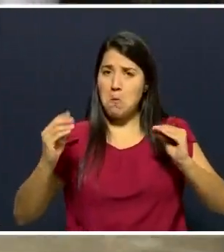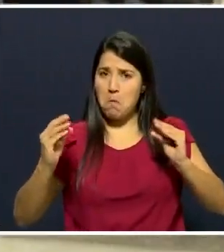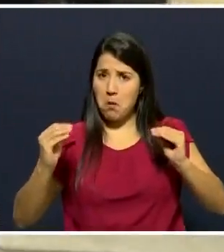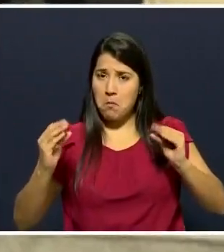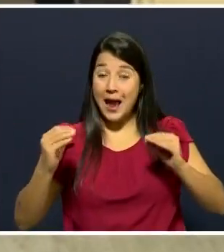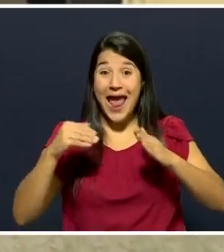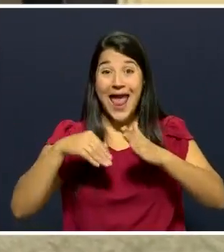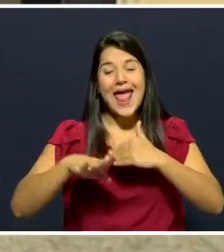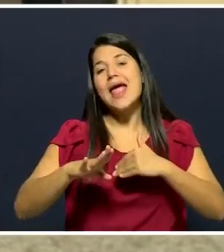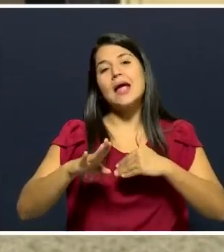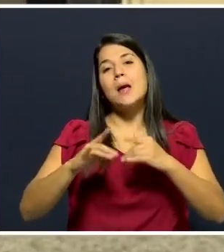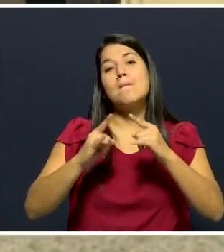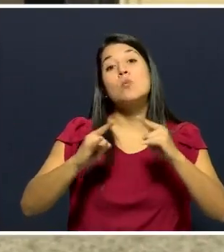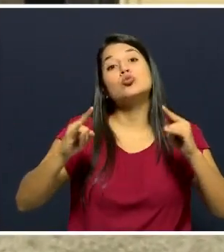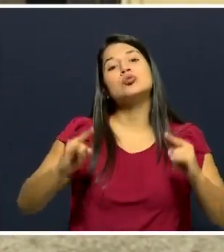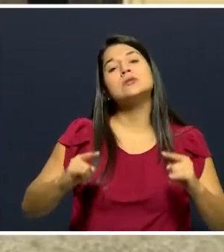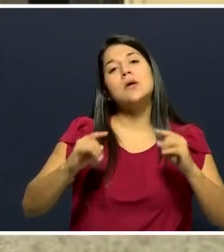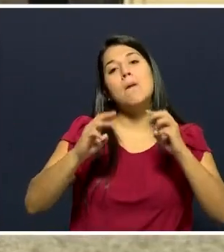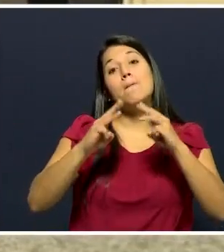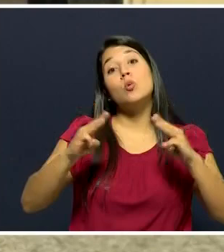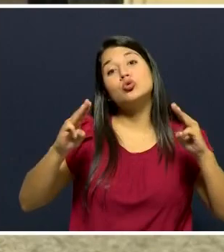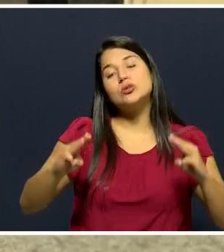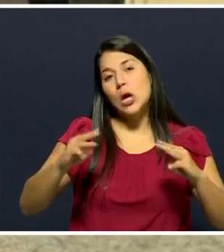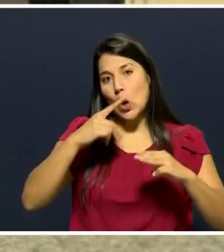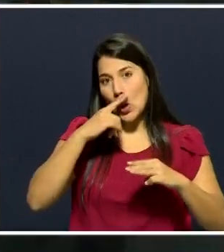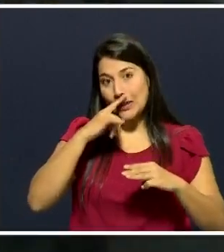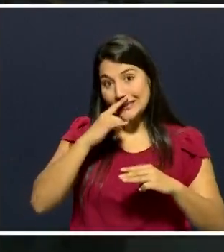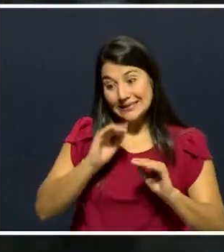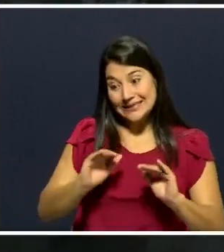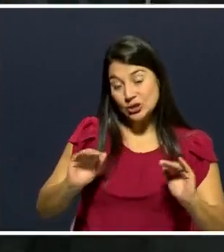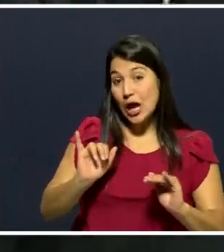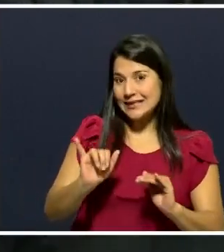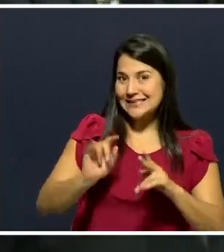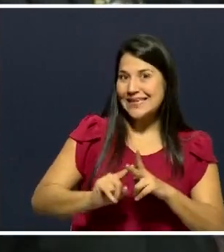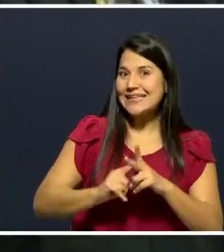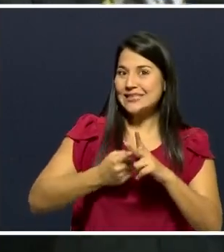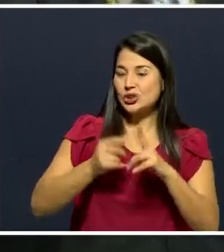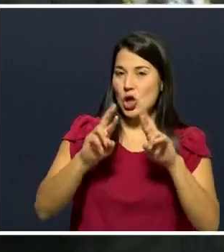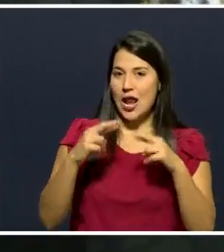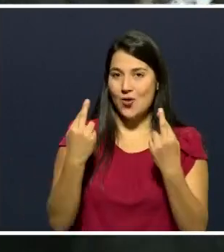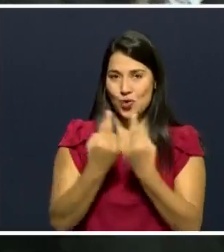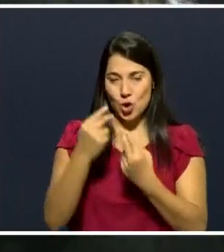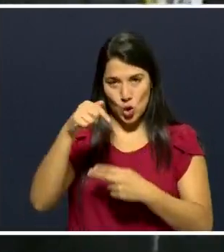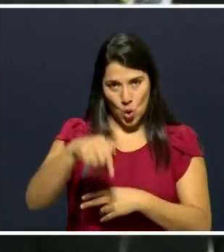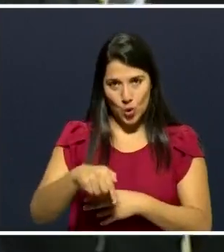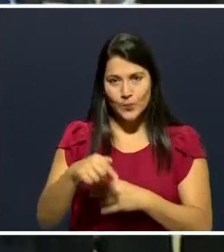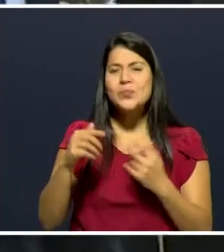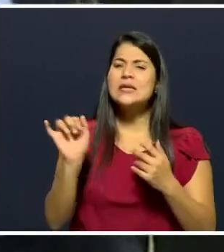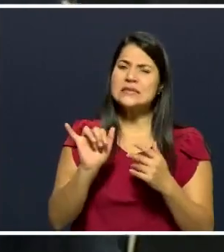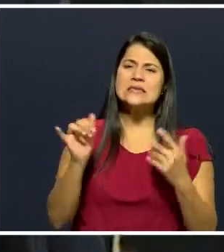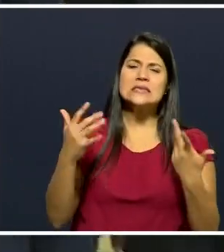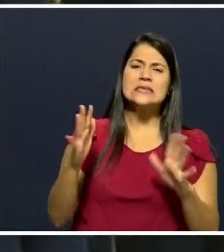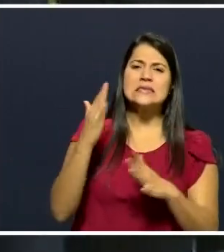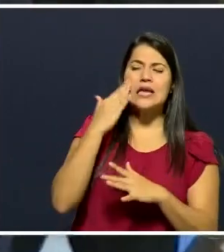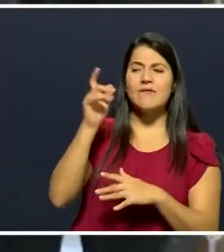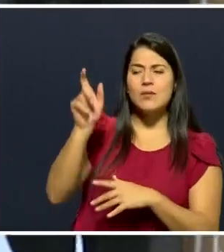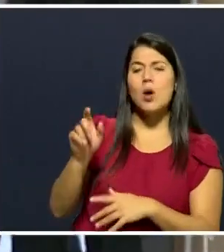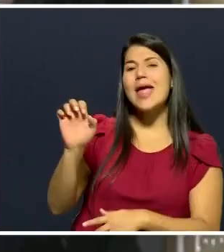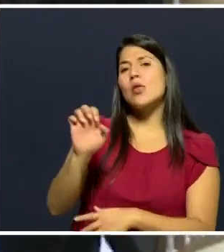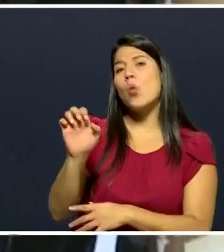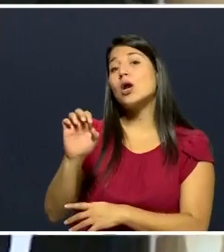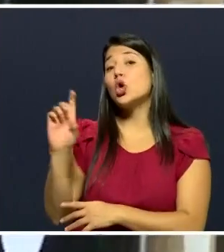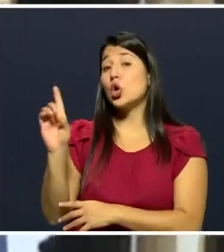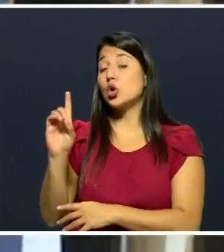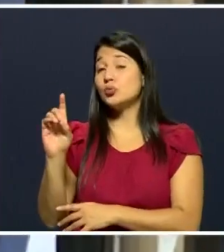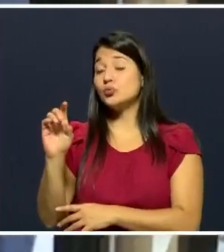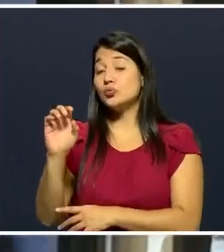Niños. Fue como inició la elección del nuevo directorio legislativo. Tal cual se había pactado, Eduardo Cruikshank ganó la presidencia del